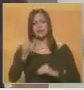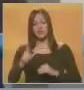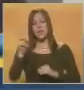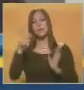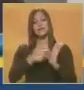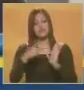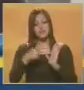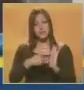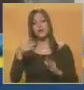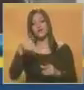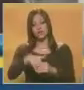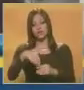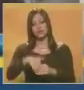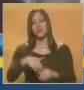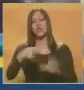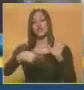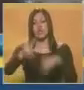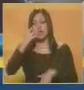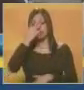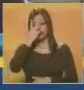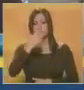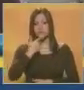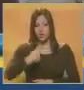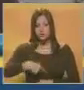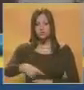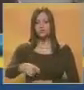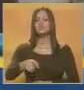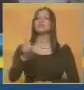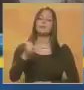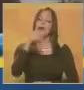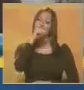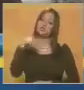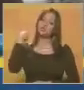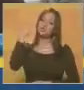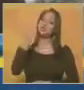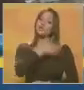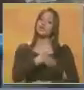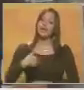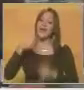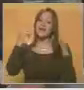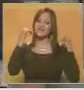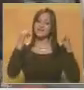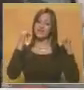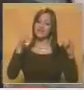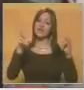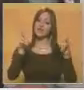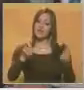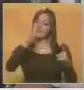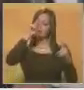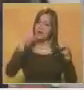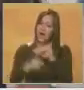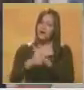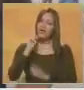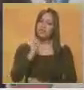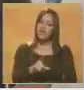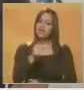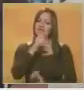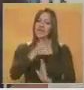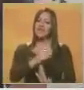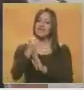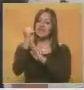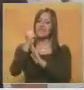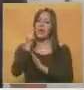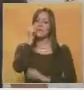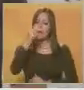en las elecciones primarias del próximo 12 de febrero y señaló que el año que viene ellos quieren celebrar con un nuevo cambio que debería estar encabezado por